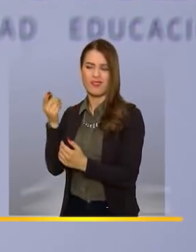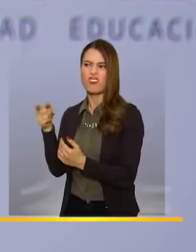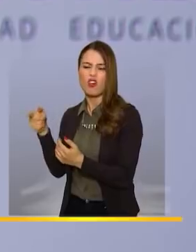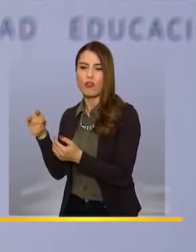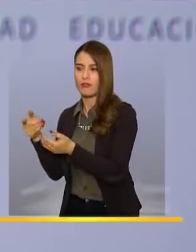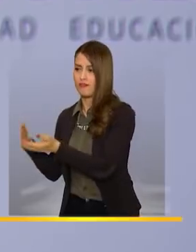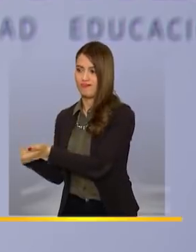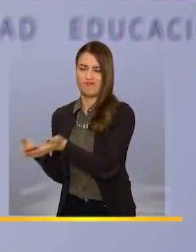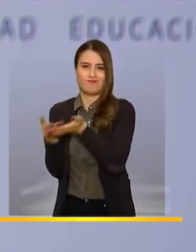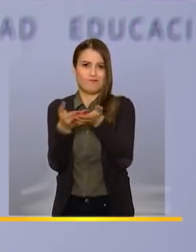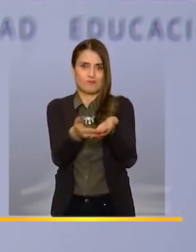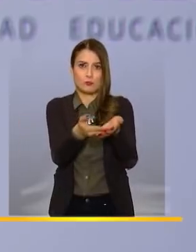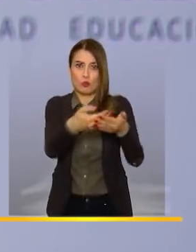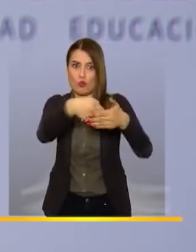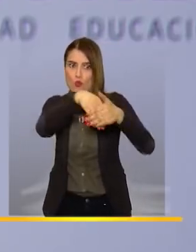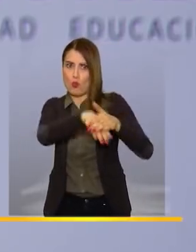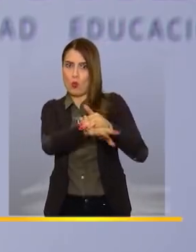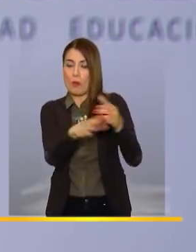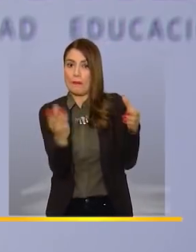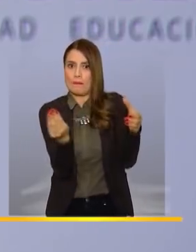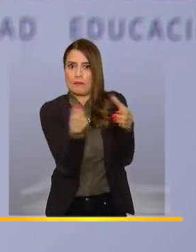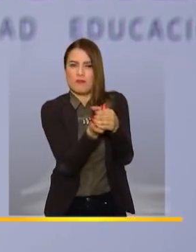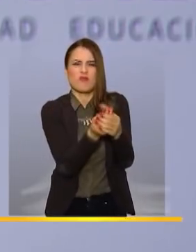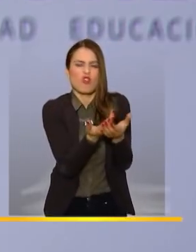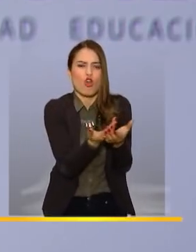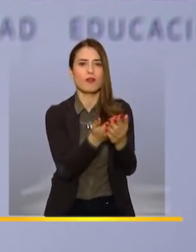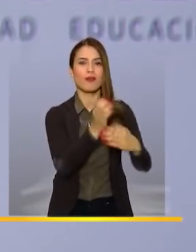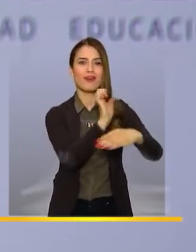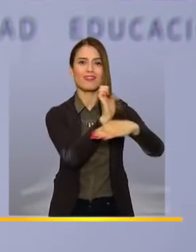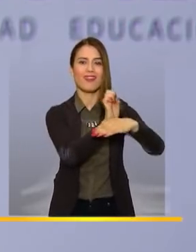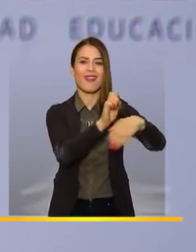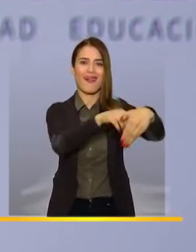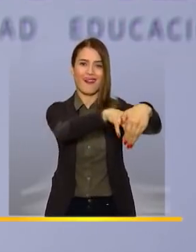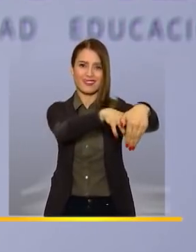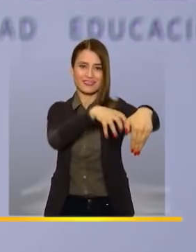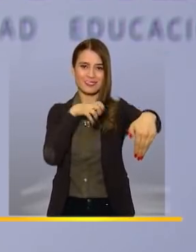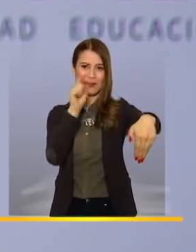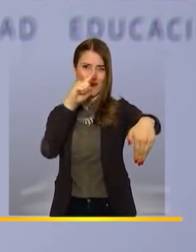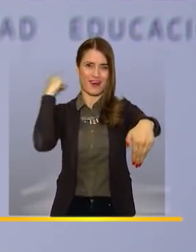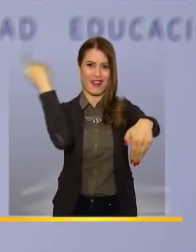encuentra custodiada por el Archivo General de la Nación,